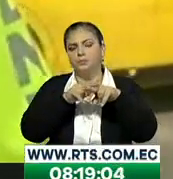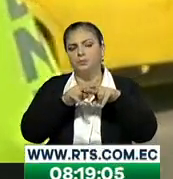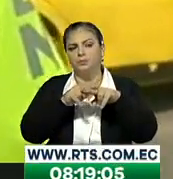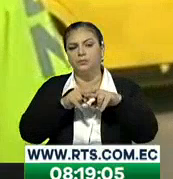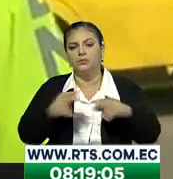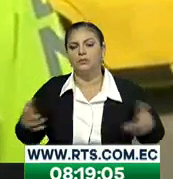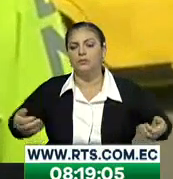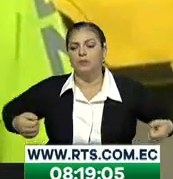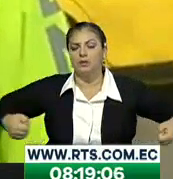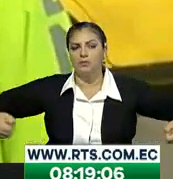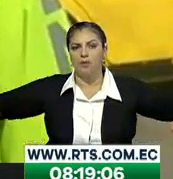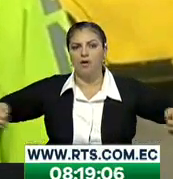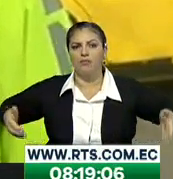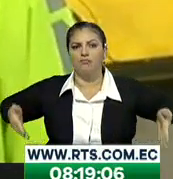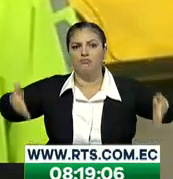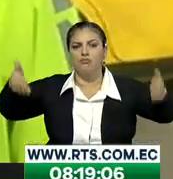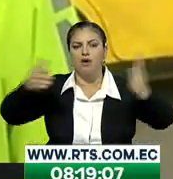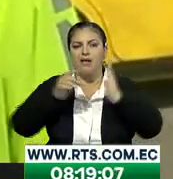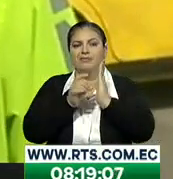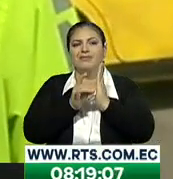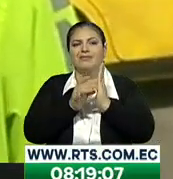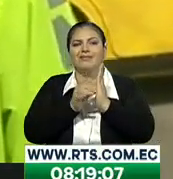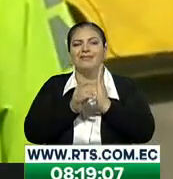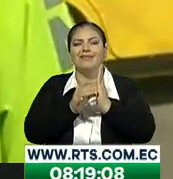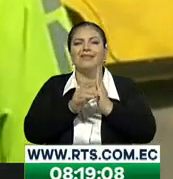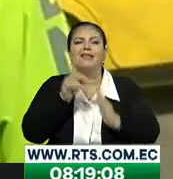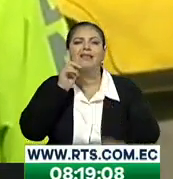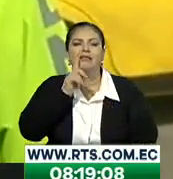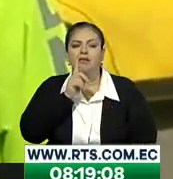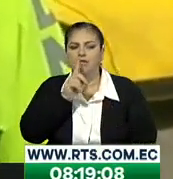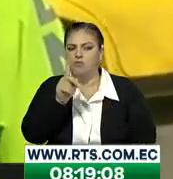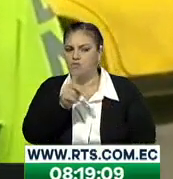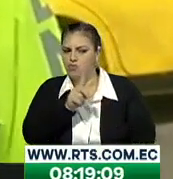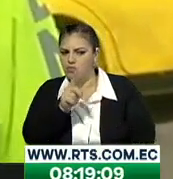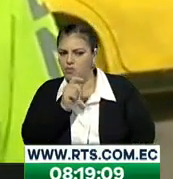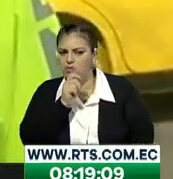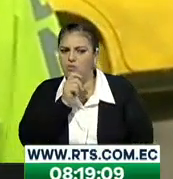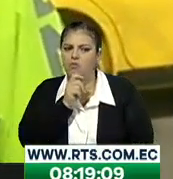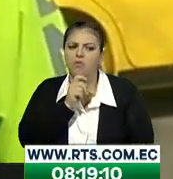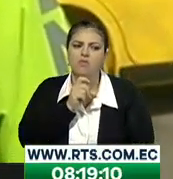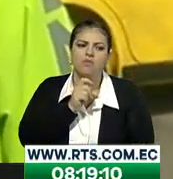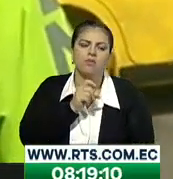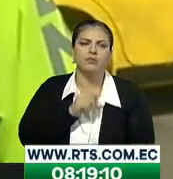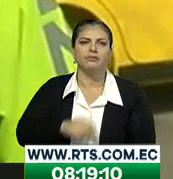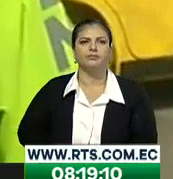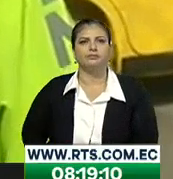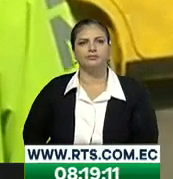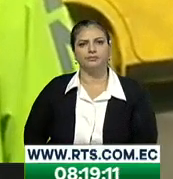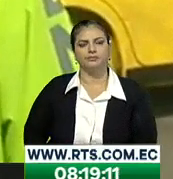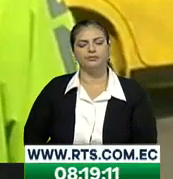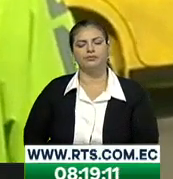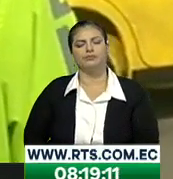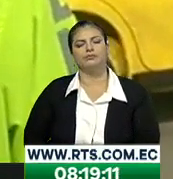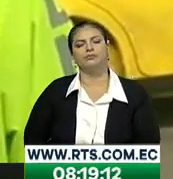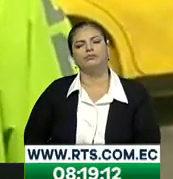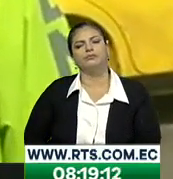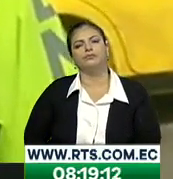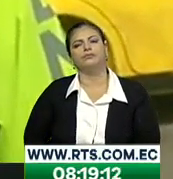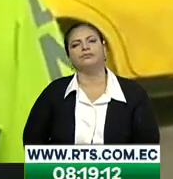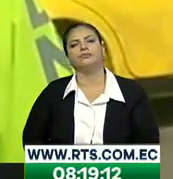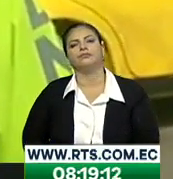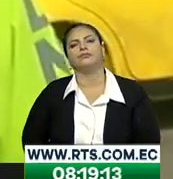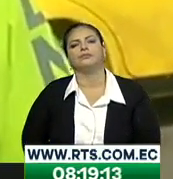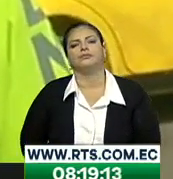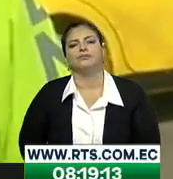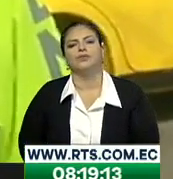polarizadas. Eso es lo importante que tenemos que verificar primeramente y en algunas situaciones tomar como medidas de seguridad también